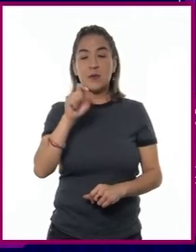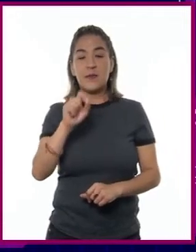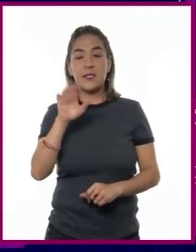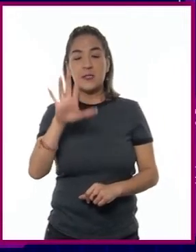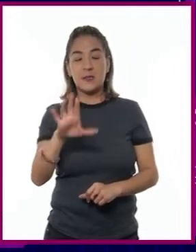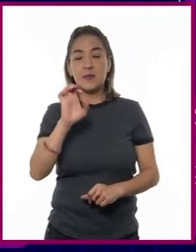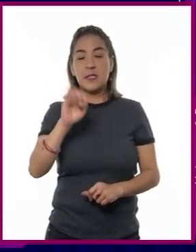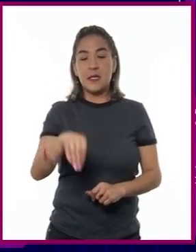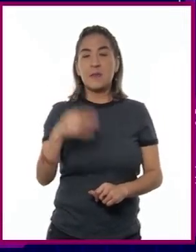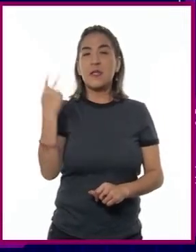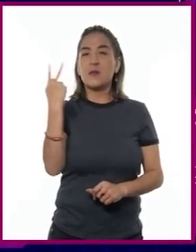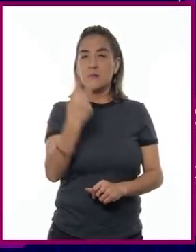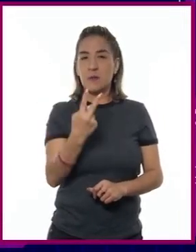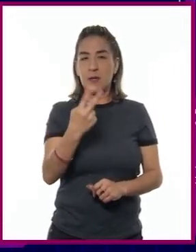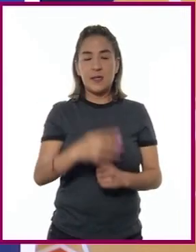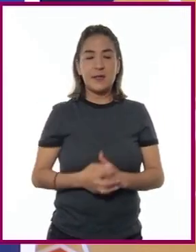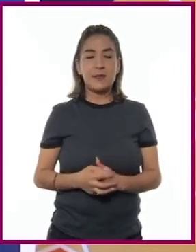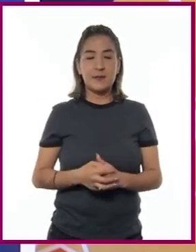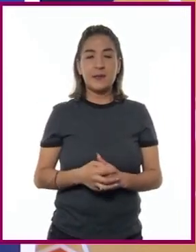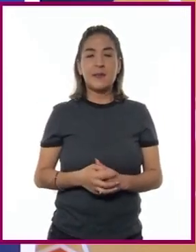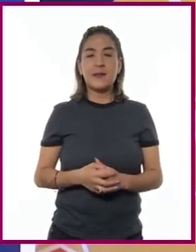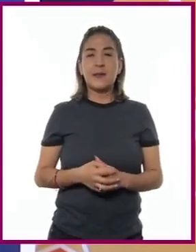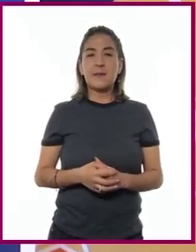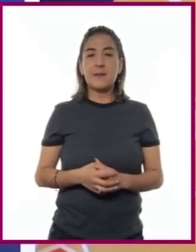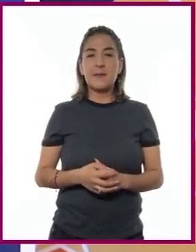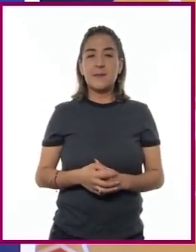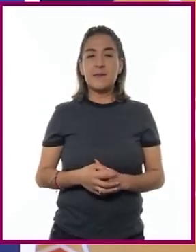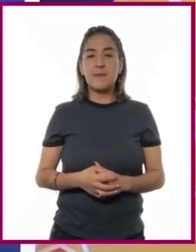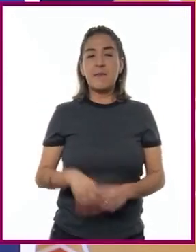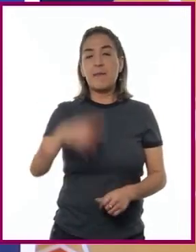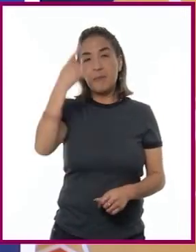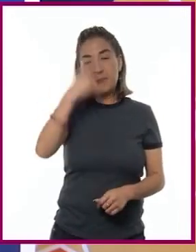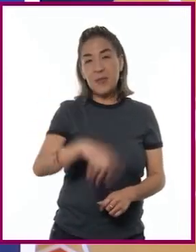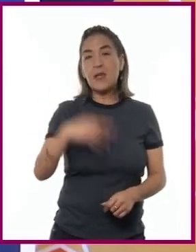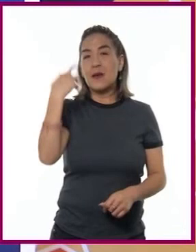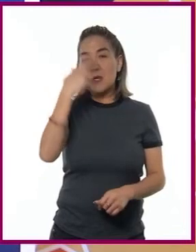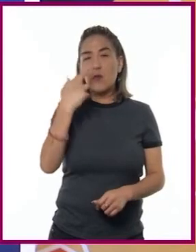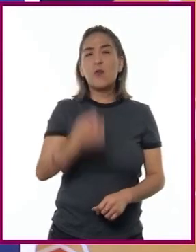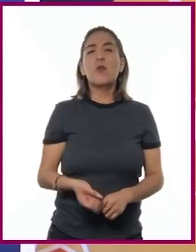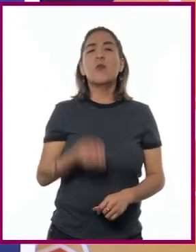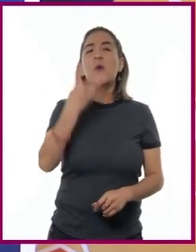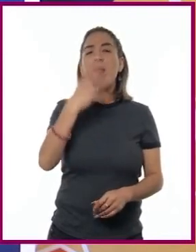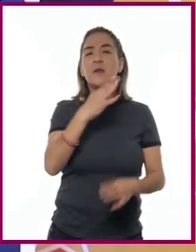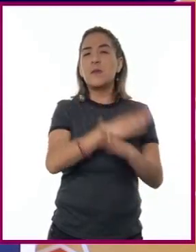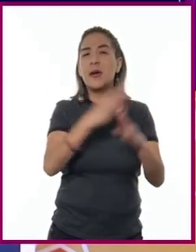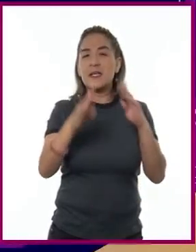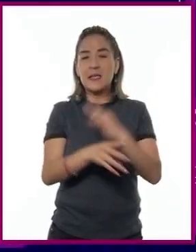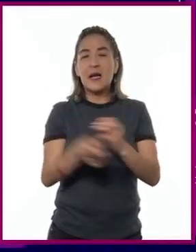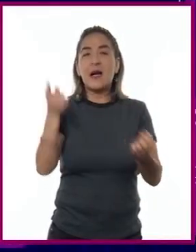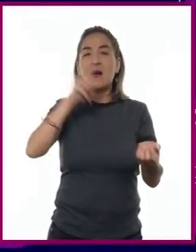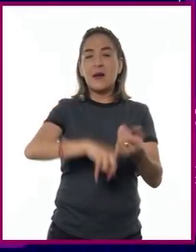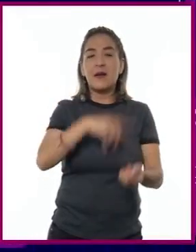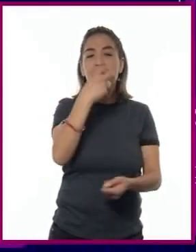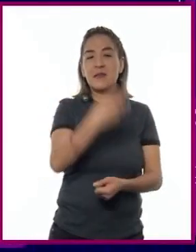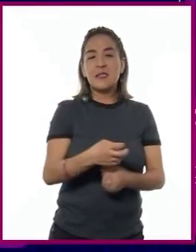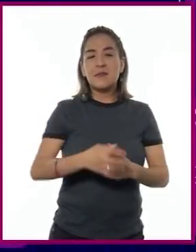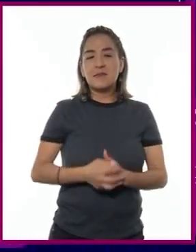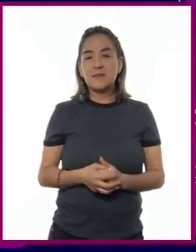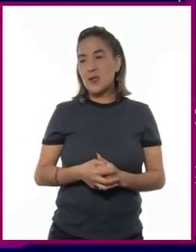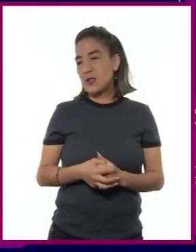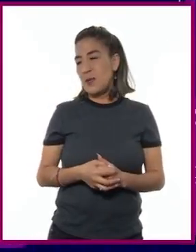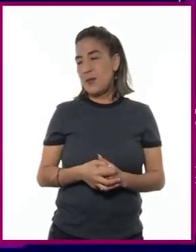39.25 centímetros cuadrados. Para averiguar la cantidad de material que se requiere en